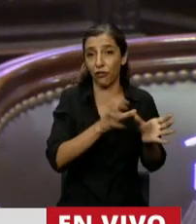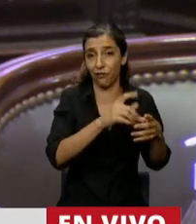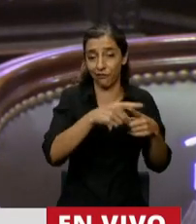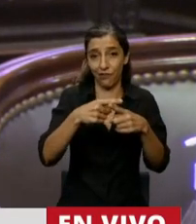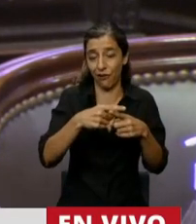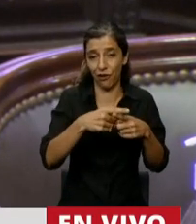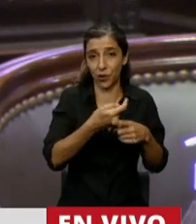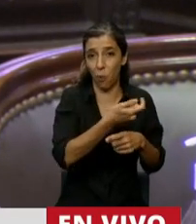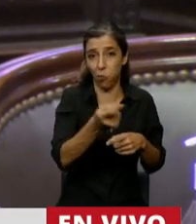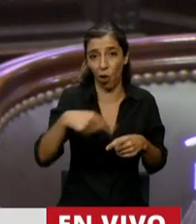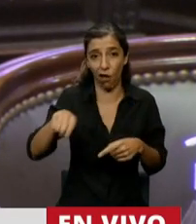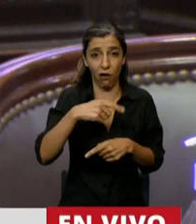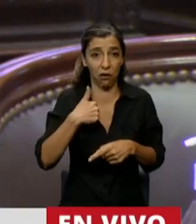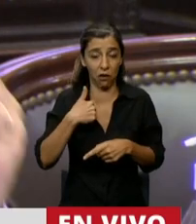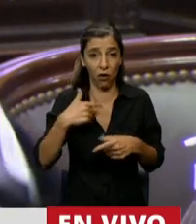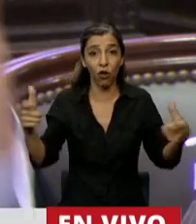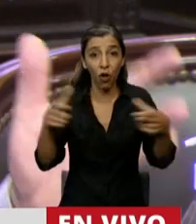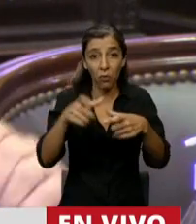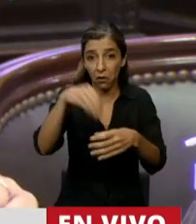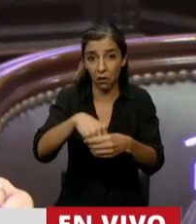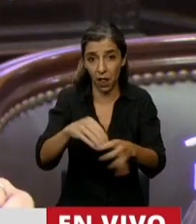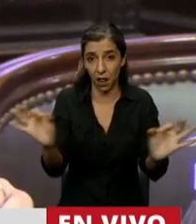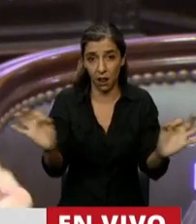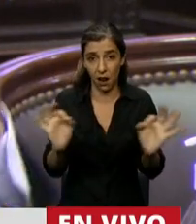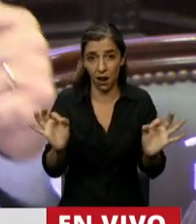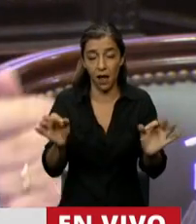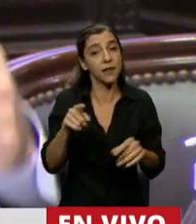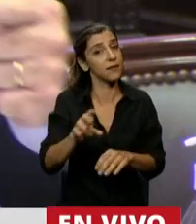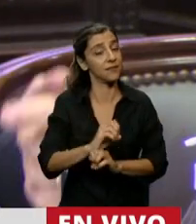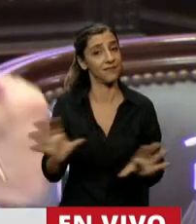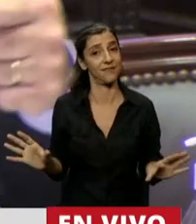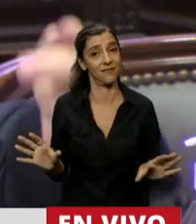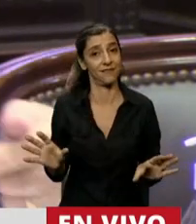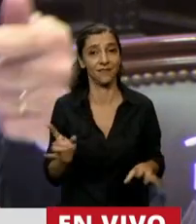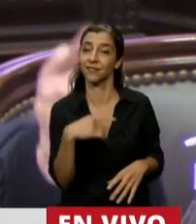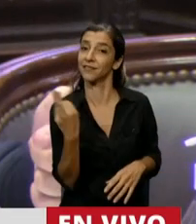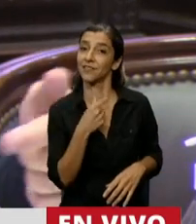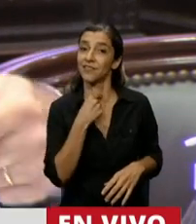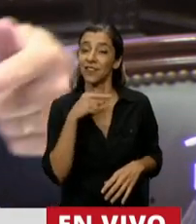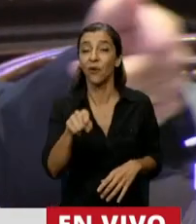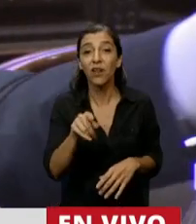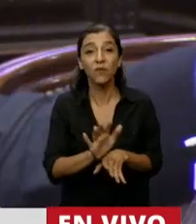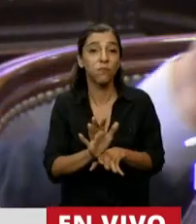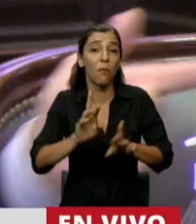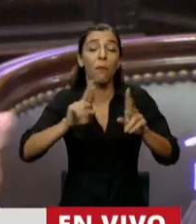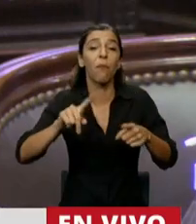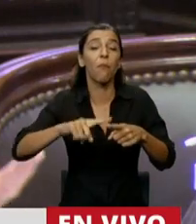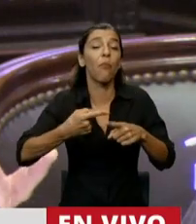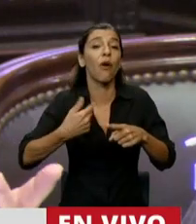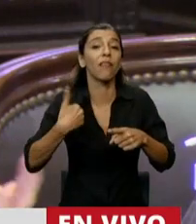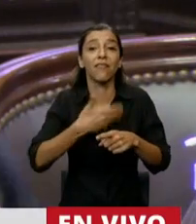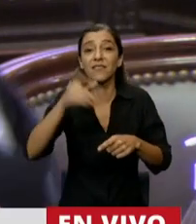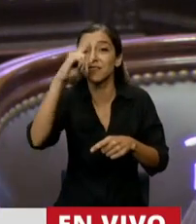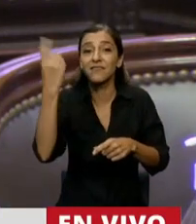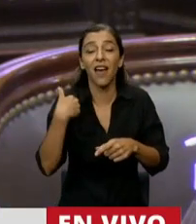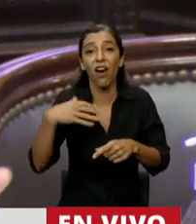tuvimos participación en esa bicameral. Y la verdad que eso es grave, porque si queremos lograr esas políticas de Estado, todos los que